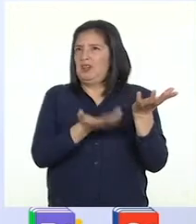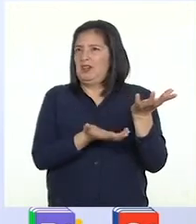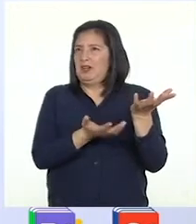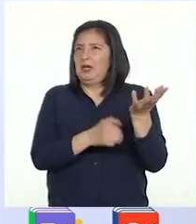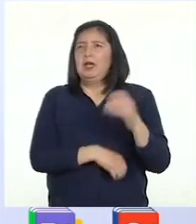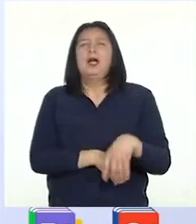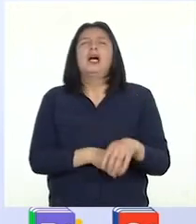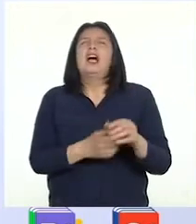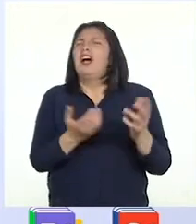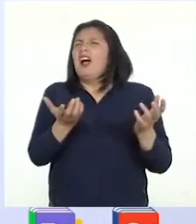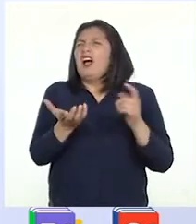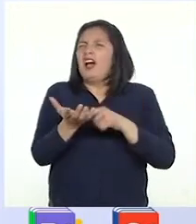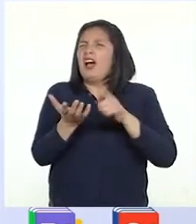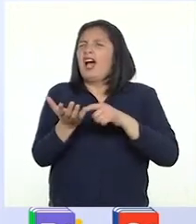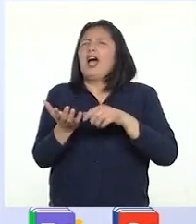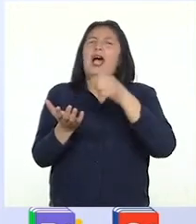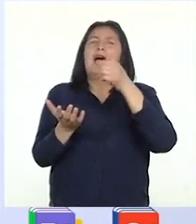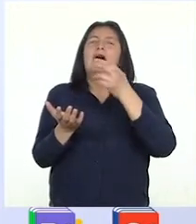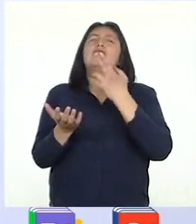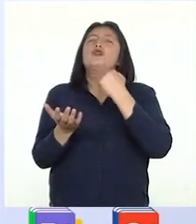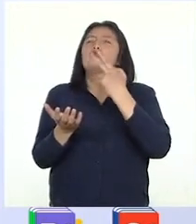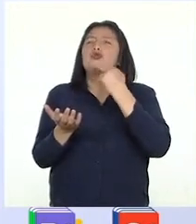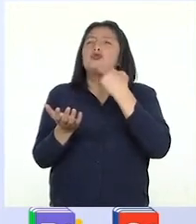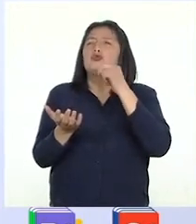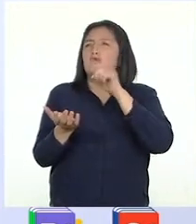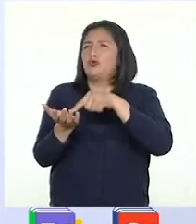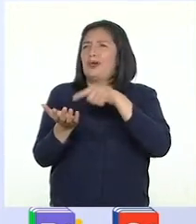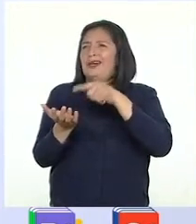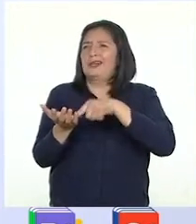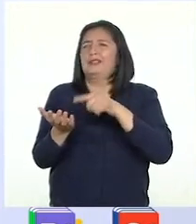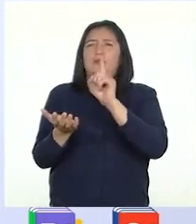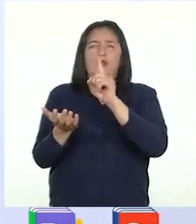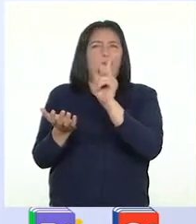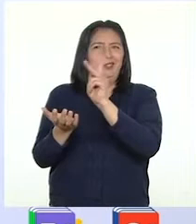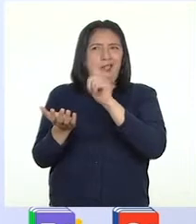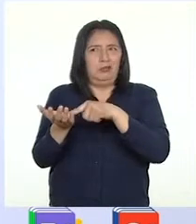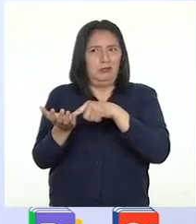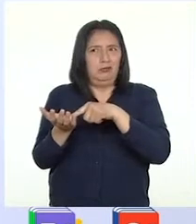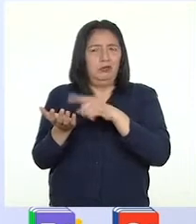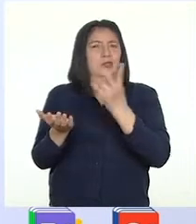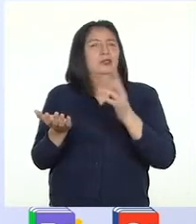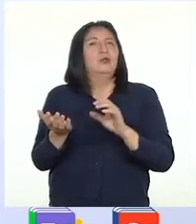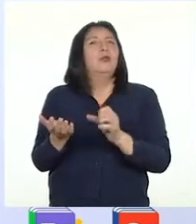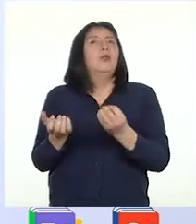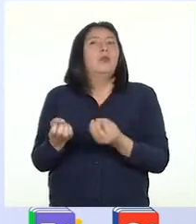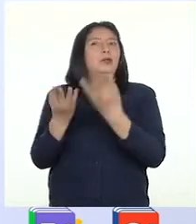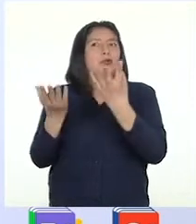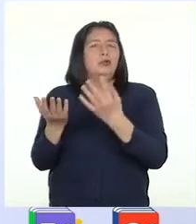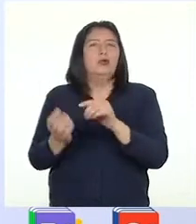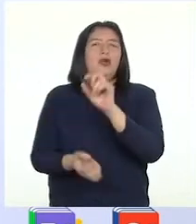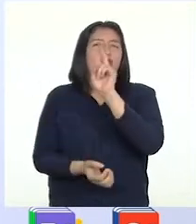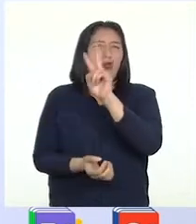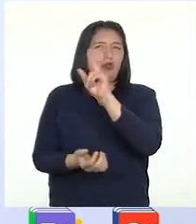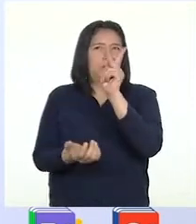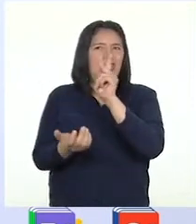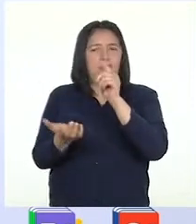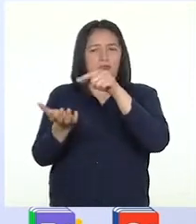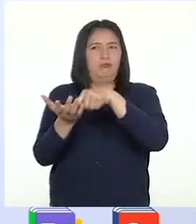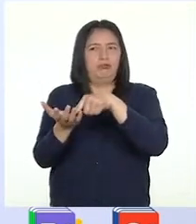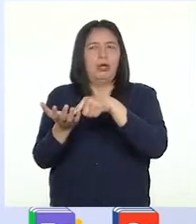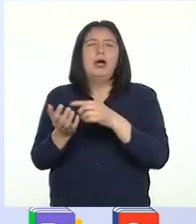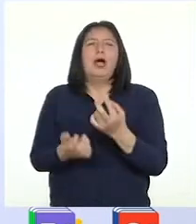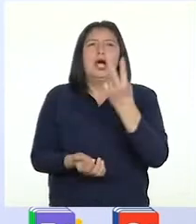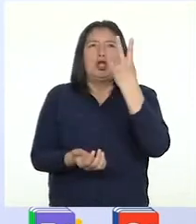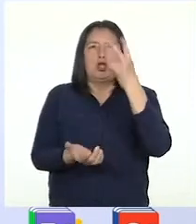lleva 2 paquetes de azúcar de 1 kilogramo cada uno. Es decir, 2 kilogramos en total.